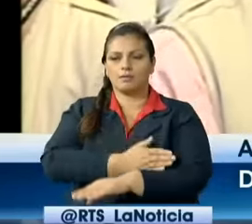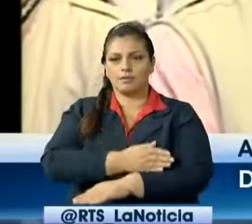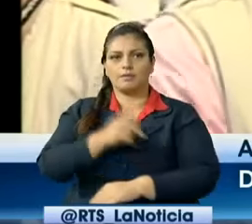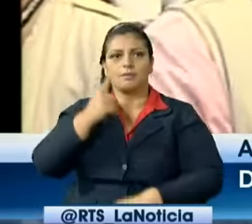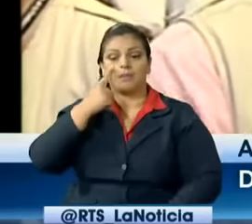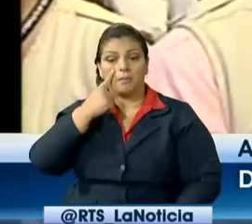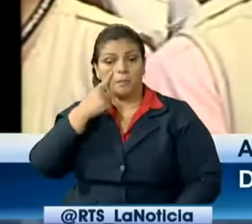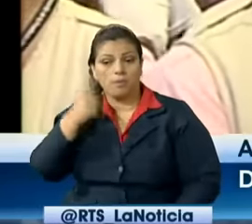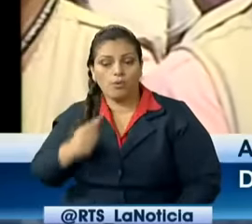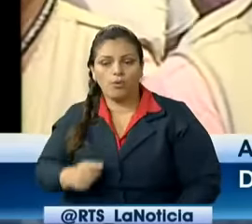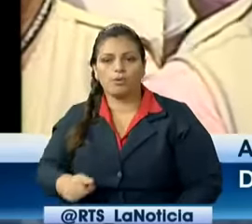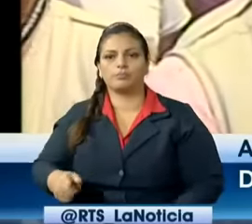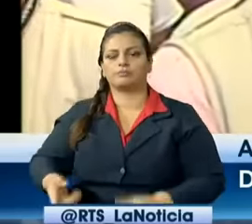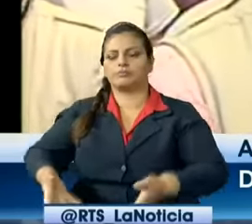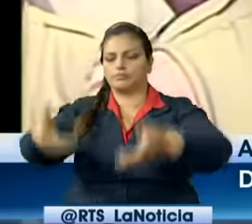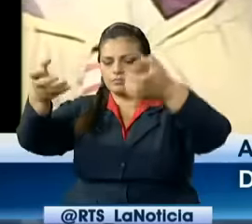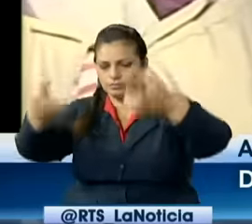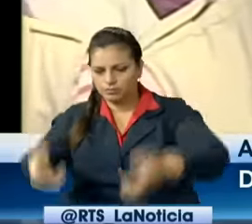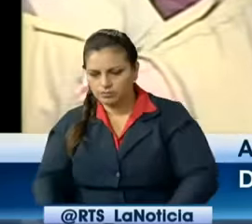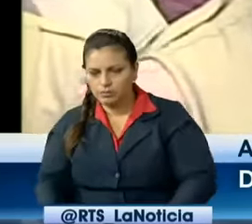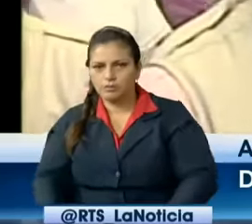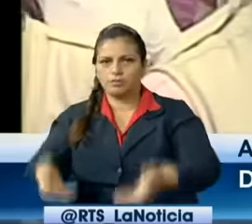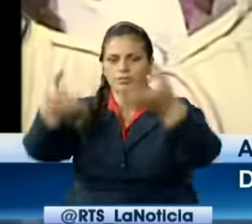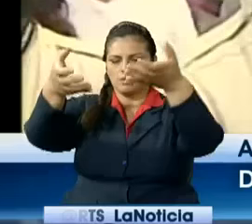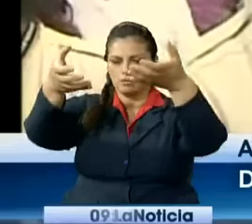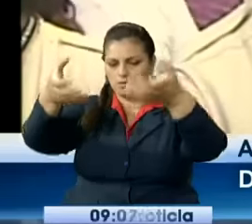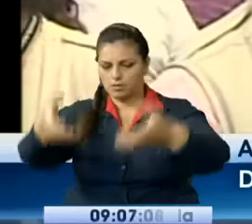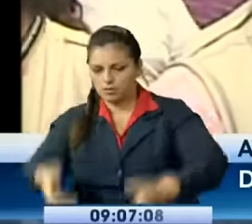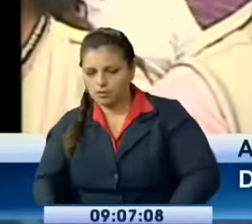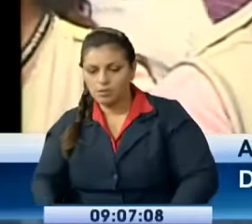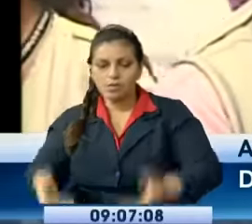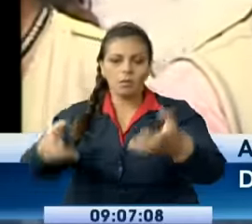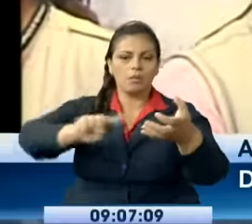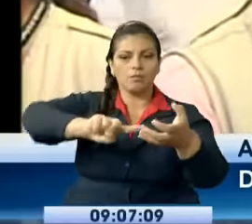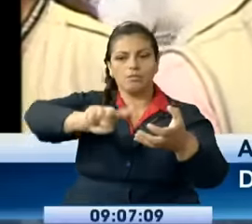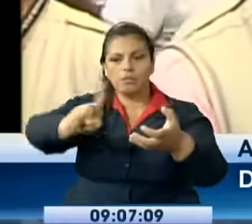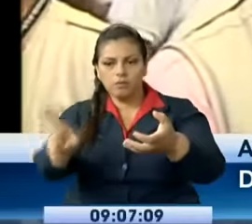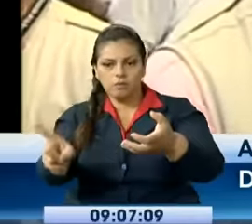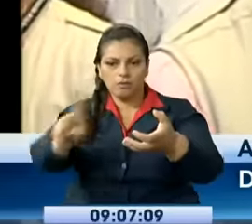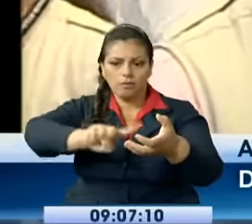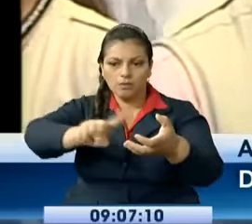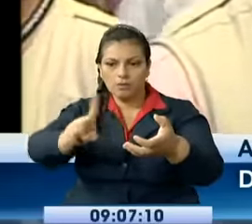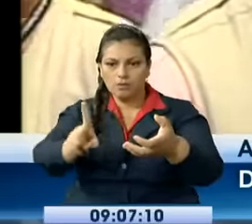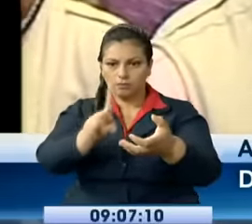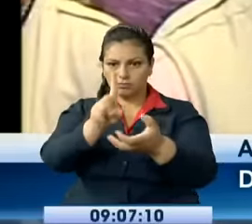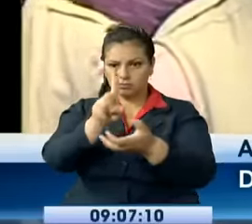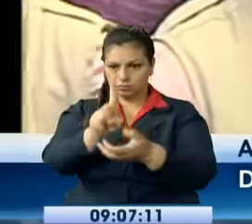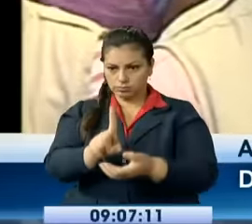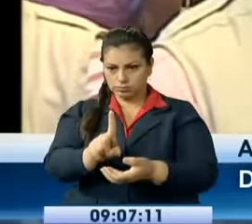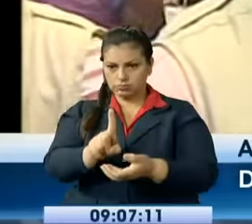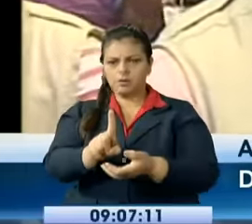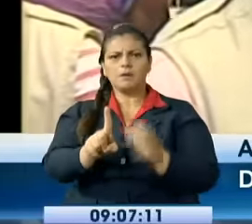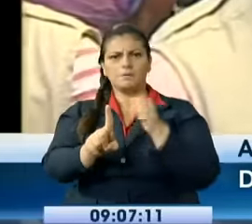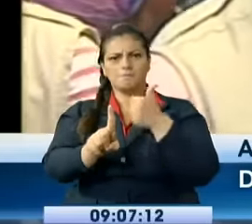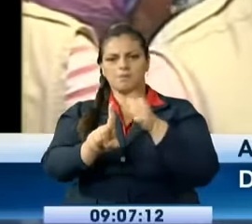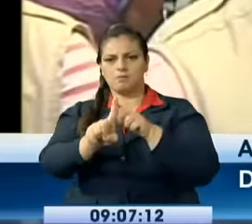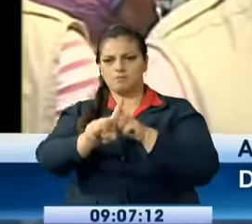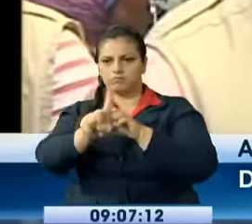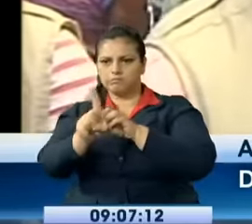2 y 3 veces. Subirlas, bajarlas y ver que no perjudique. Cuando la balanza reporta descalibración, es